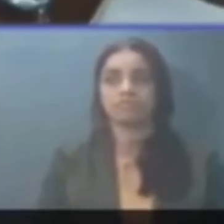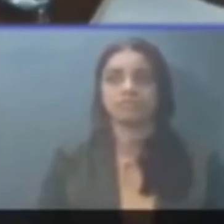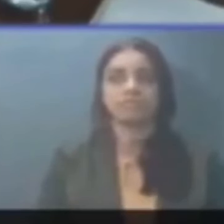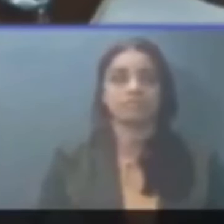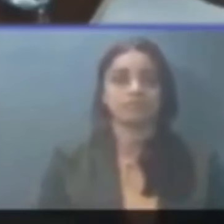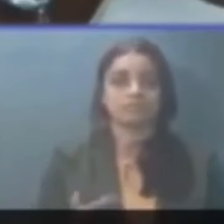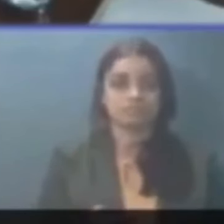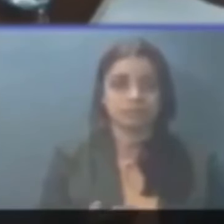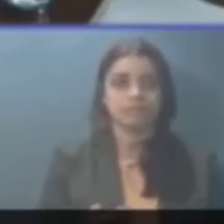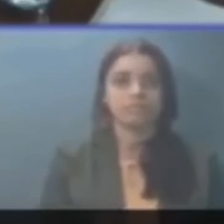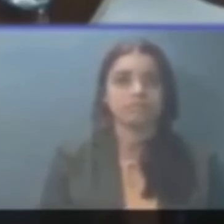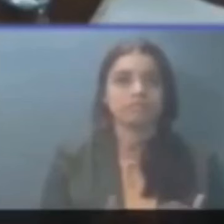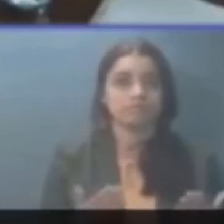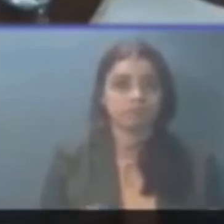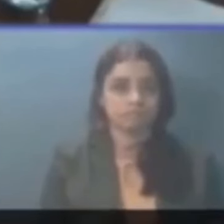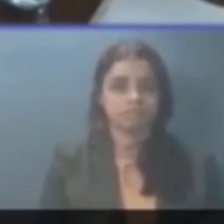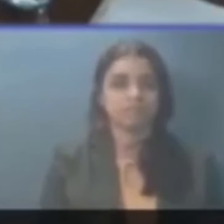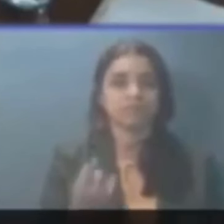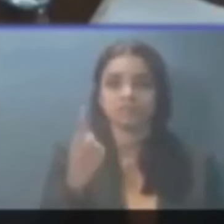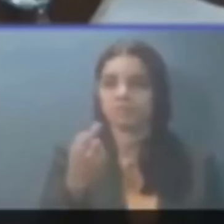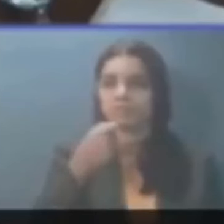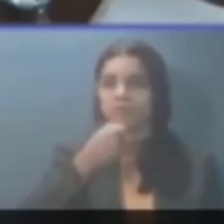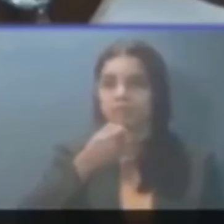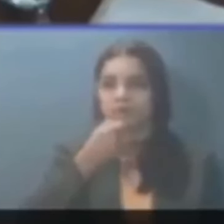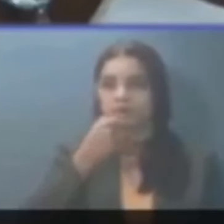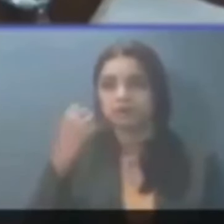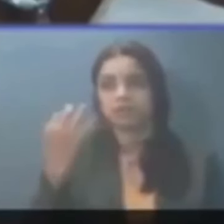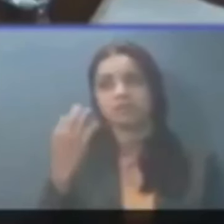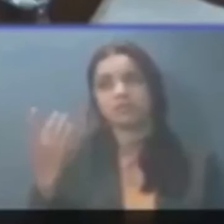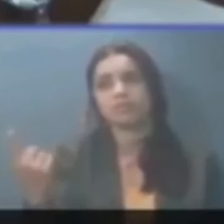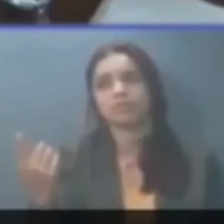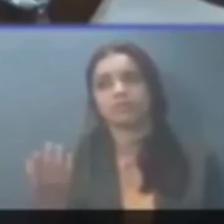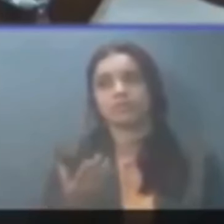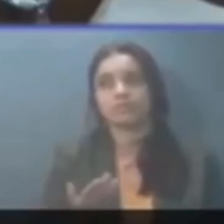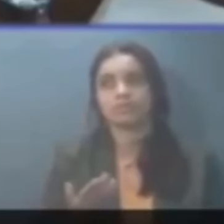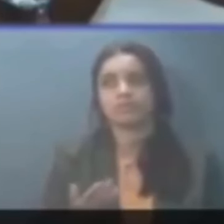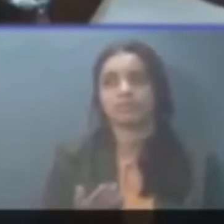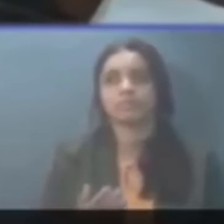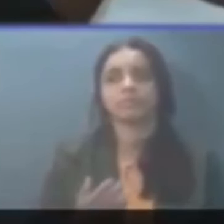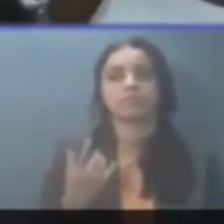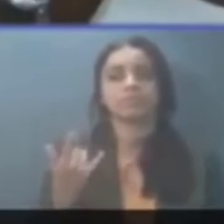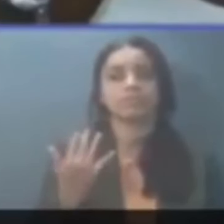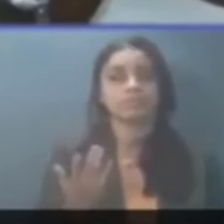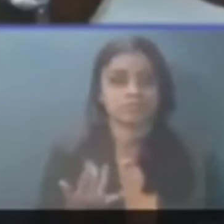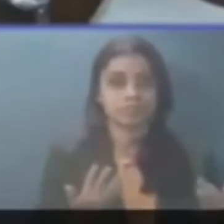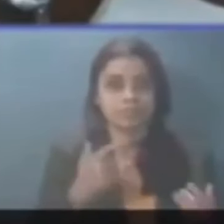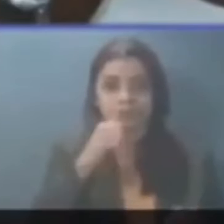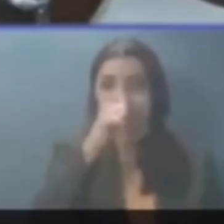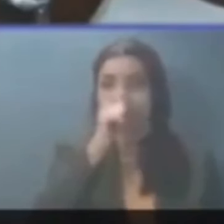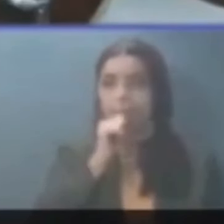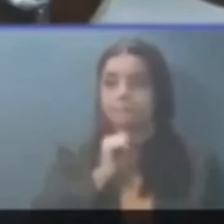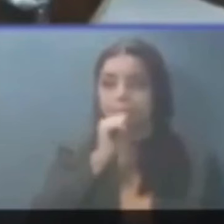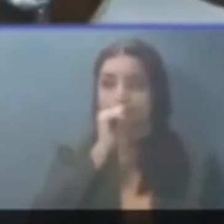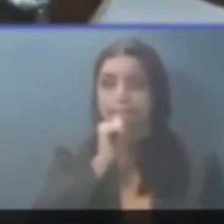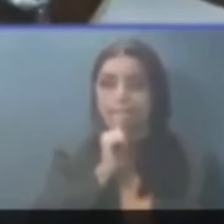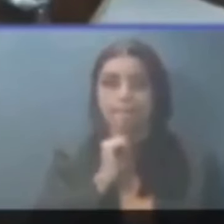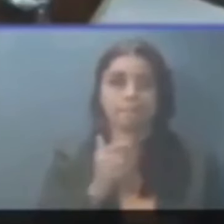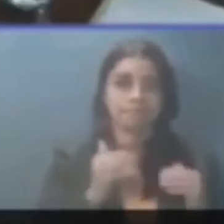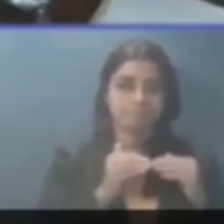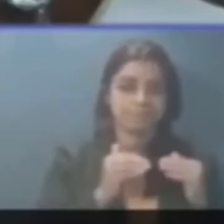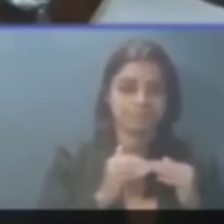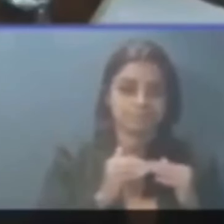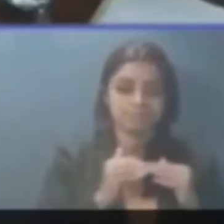estamos echándole la culpa a X periodista, pero esperamos que tengamos un poquito de paciencia. La verdad que